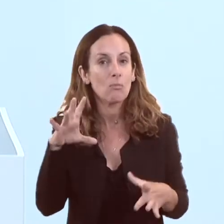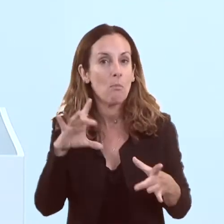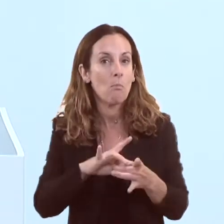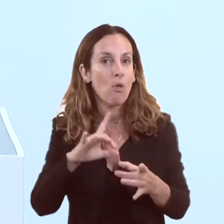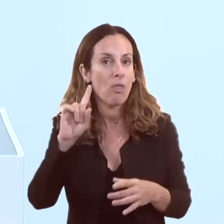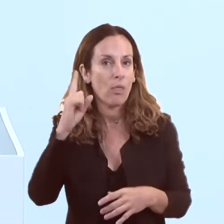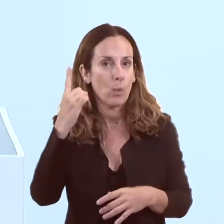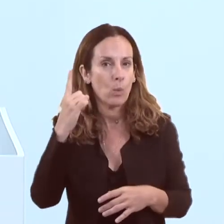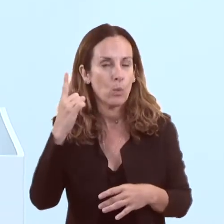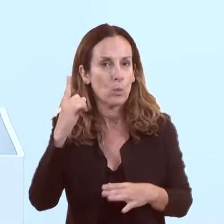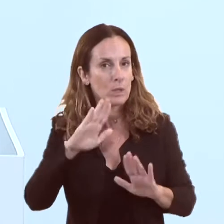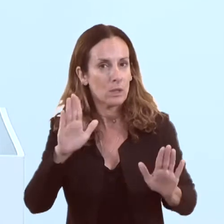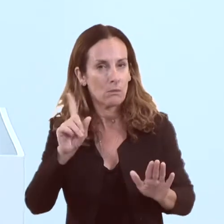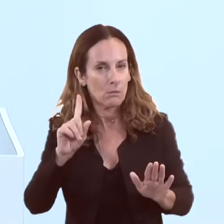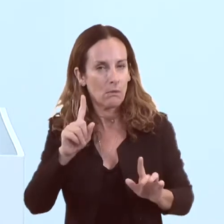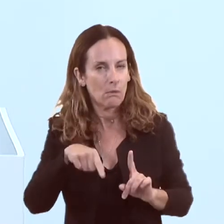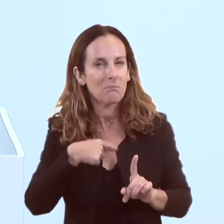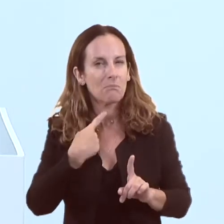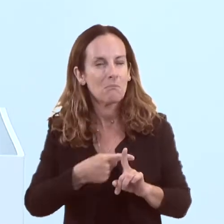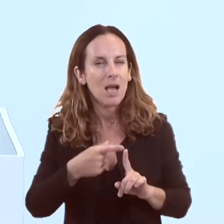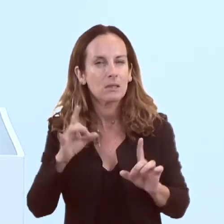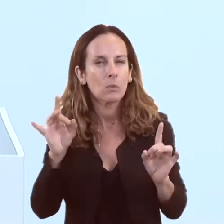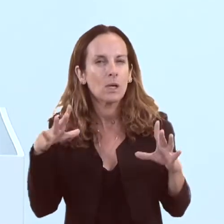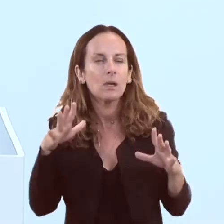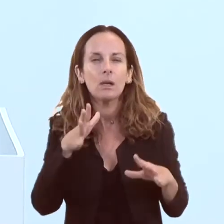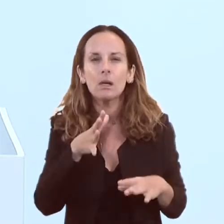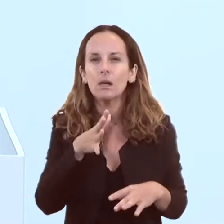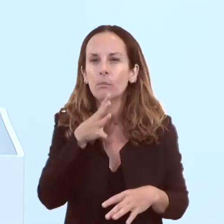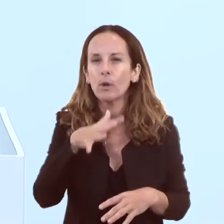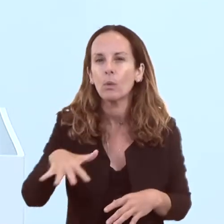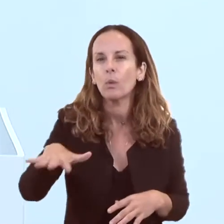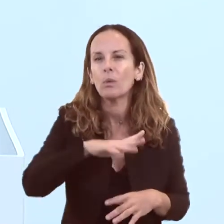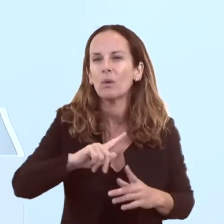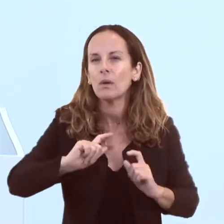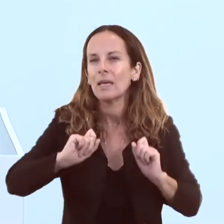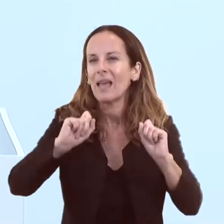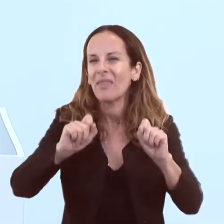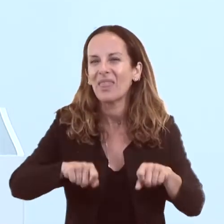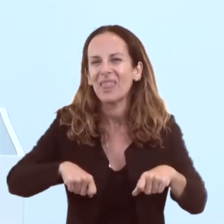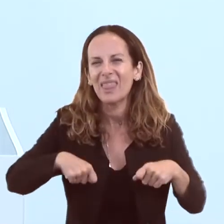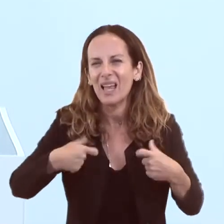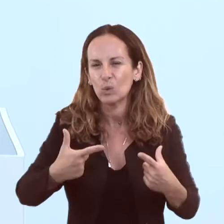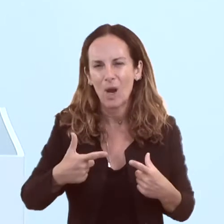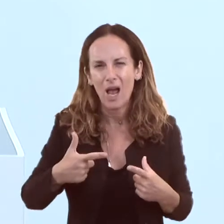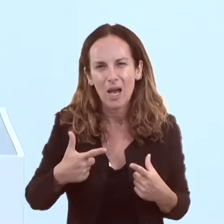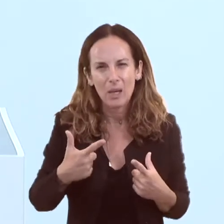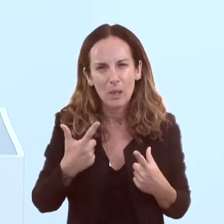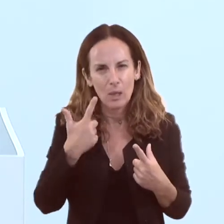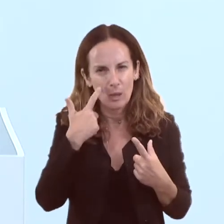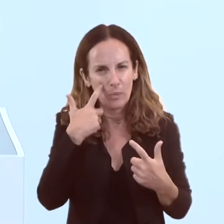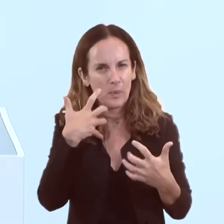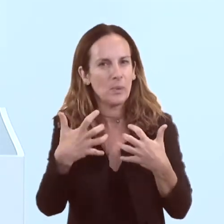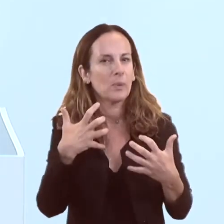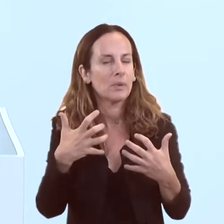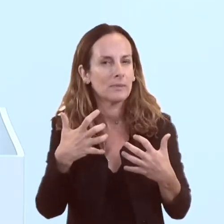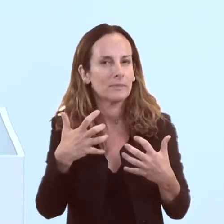como entorno natural la fuerza telúrica que tiene el entorno de Young y como parte del complejo de